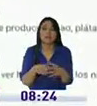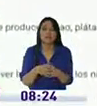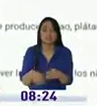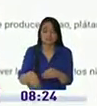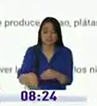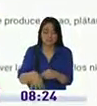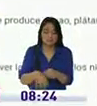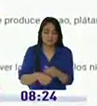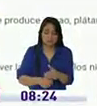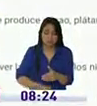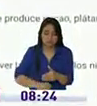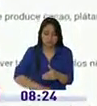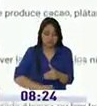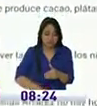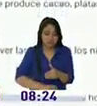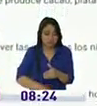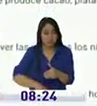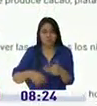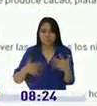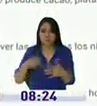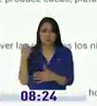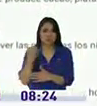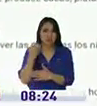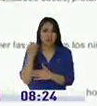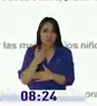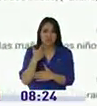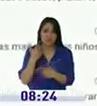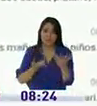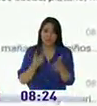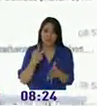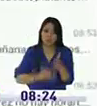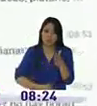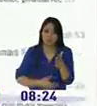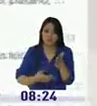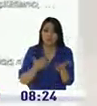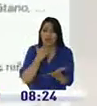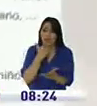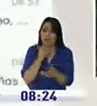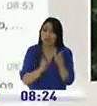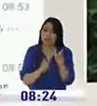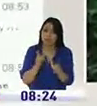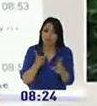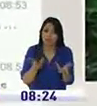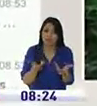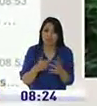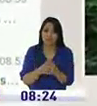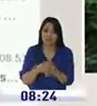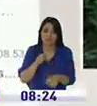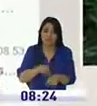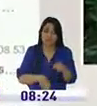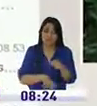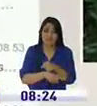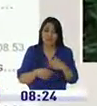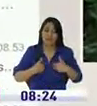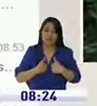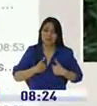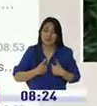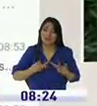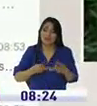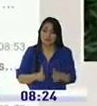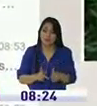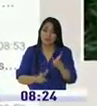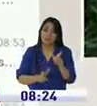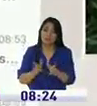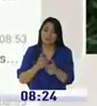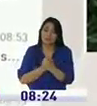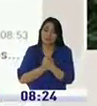mismo estado. La solución sería poner multas fuertes y concienciar a la gente, ya que no solo hacen daño a los animalitos, sino también a las personas que